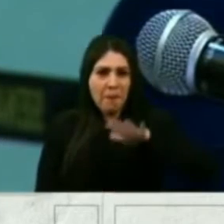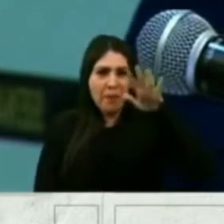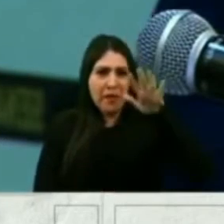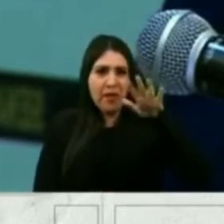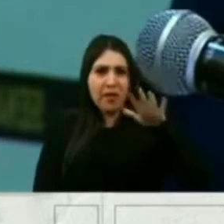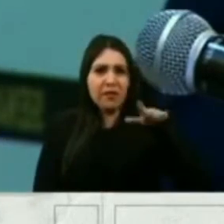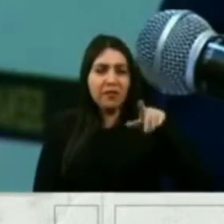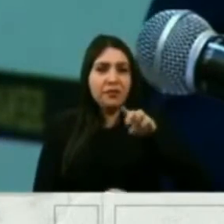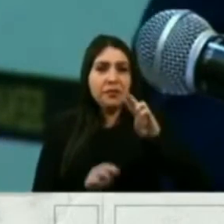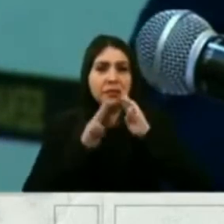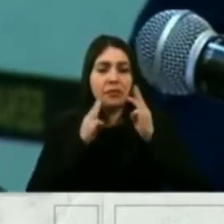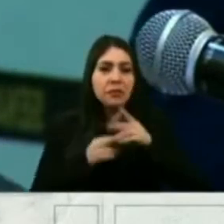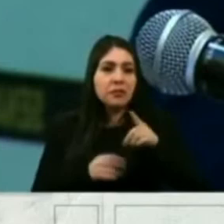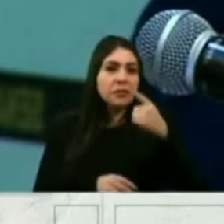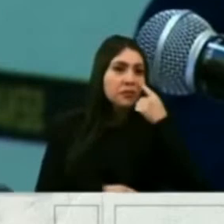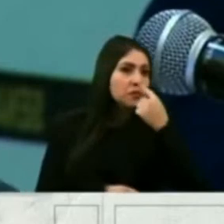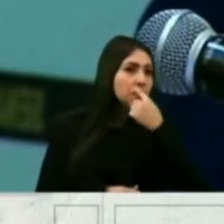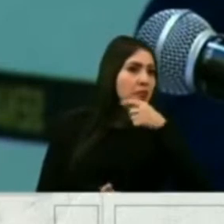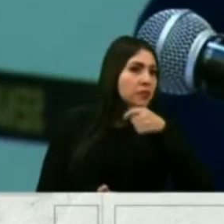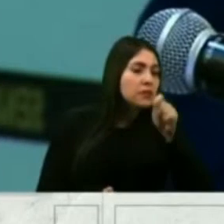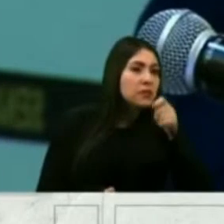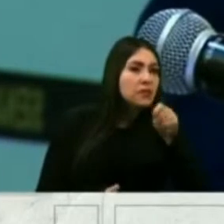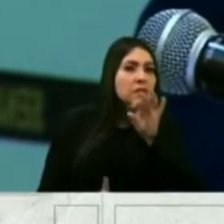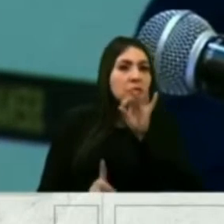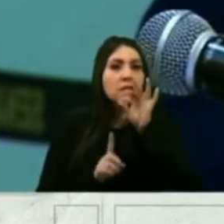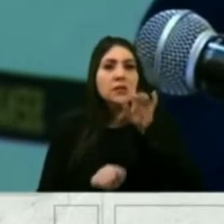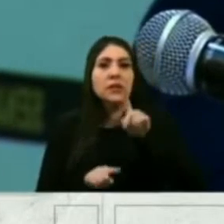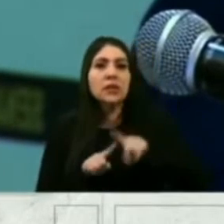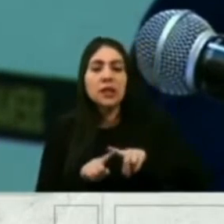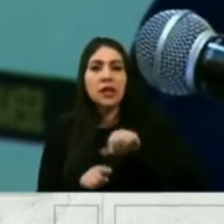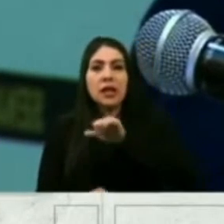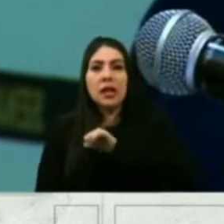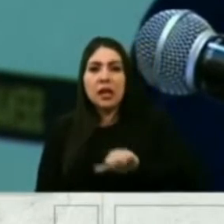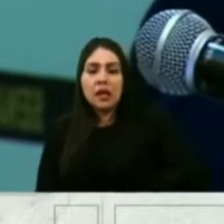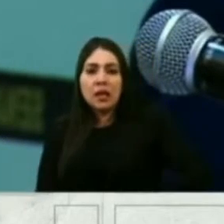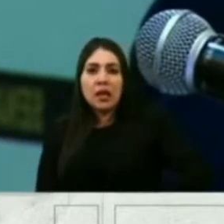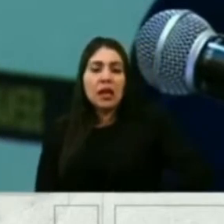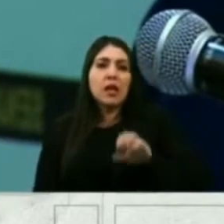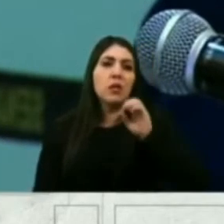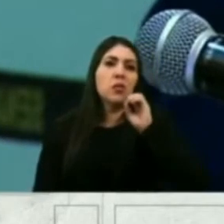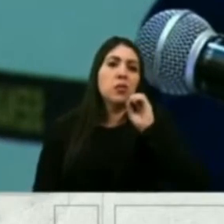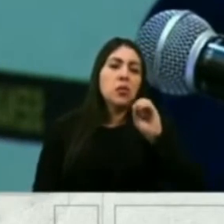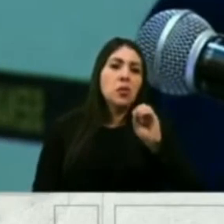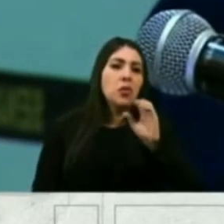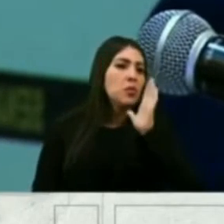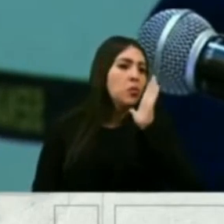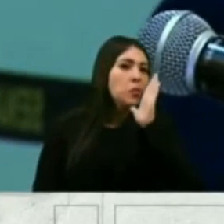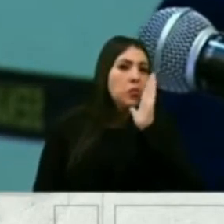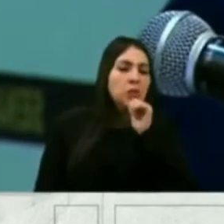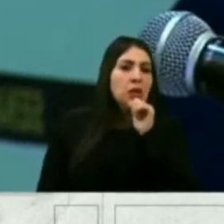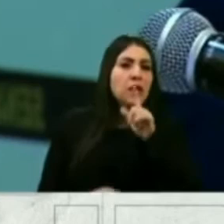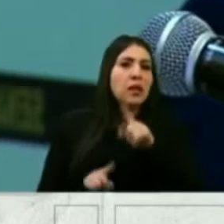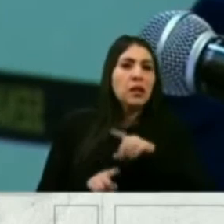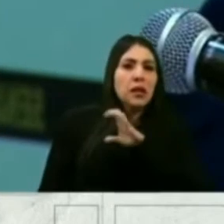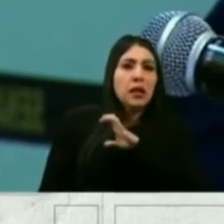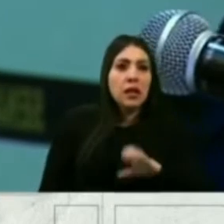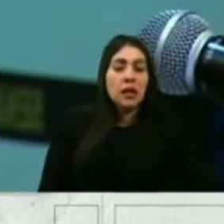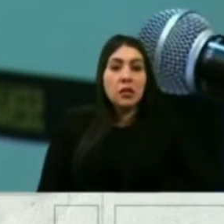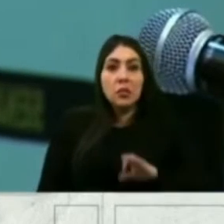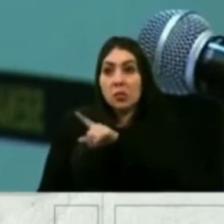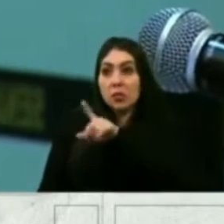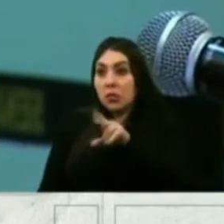palomea quiénes pueden ser candidatos a alcaldes o no, o mata a los alcaldes que no se alinean, o